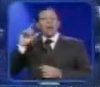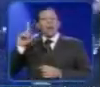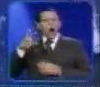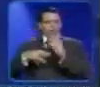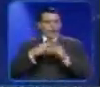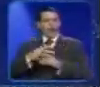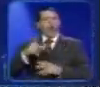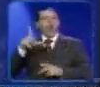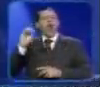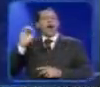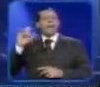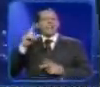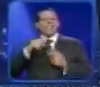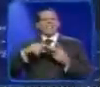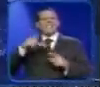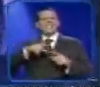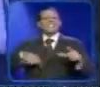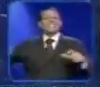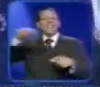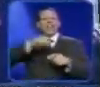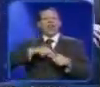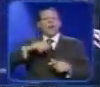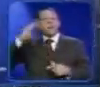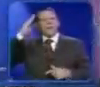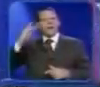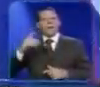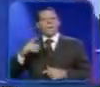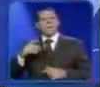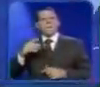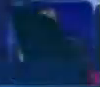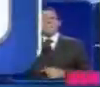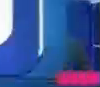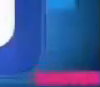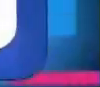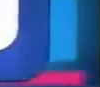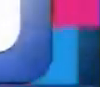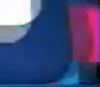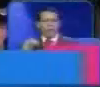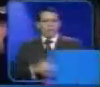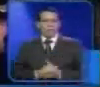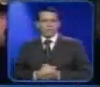en Guatire, y en el Círculo Militar de Mamo, en el estado Bar.